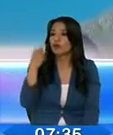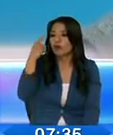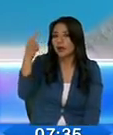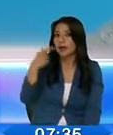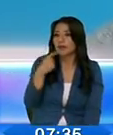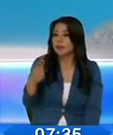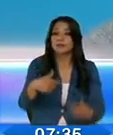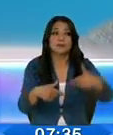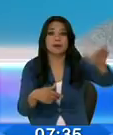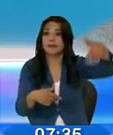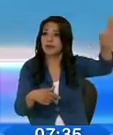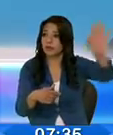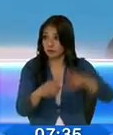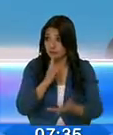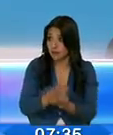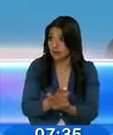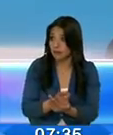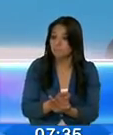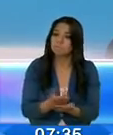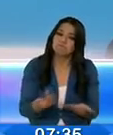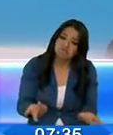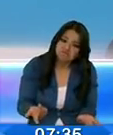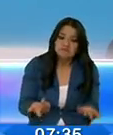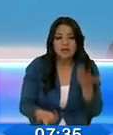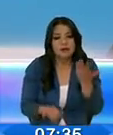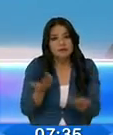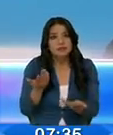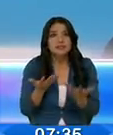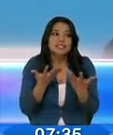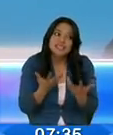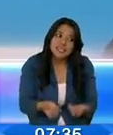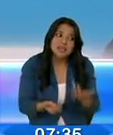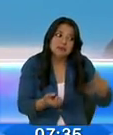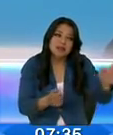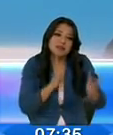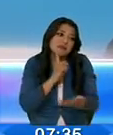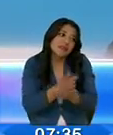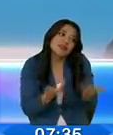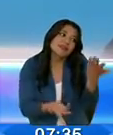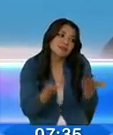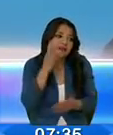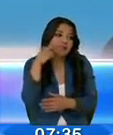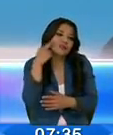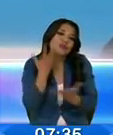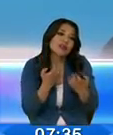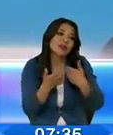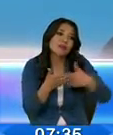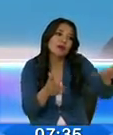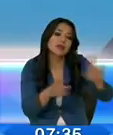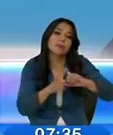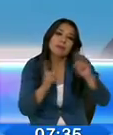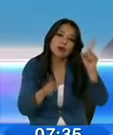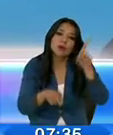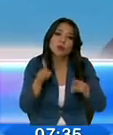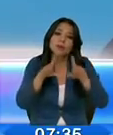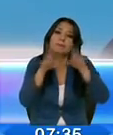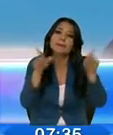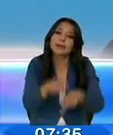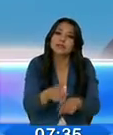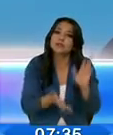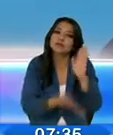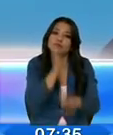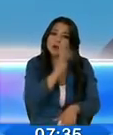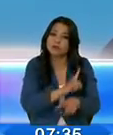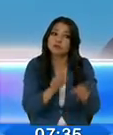vaya bonito. Era una invitación, si usted lo pone así, pero hay que pensar que hubo compañías que no se fueron, que